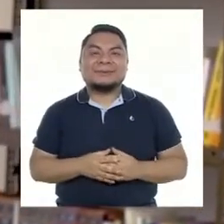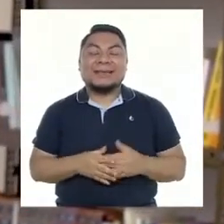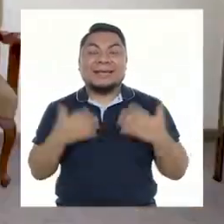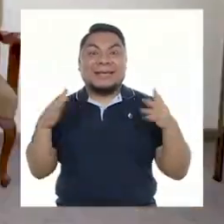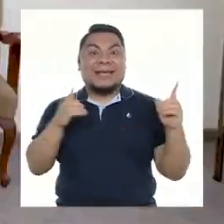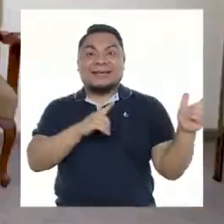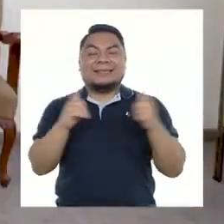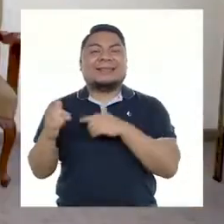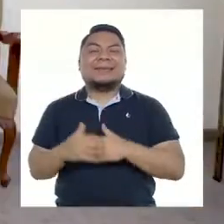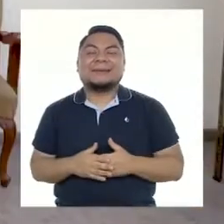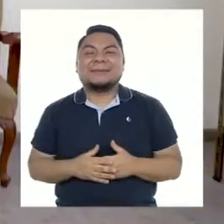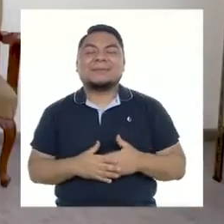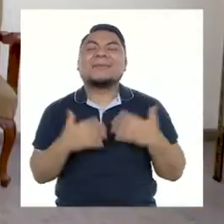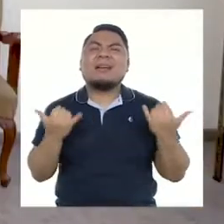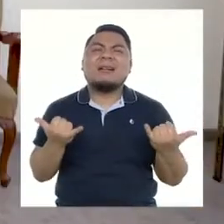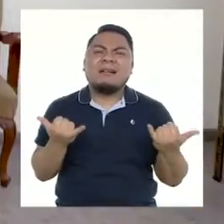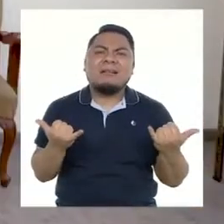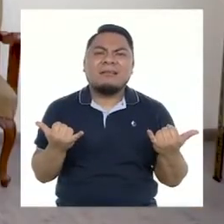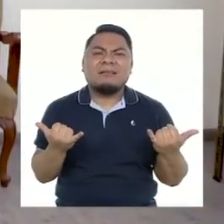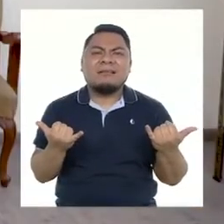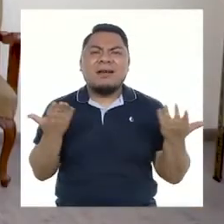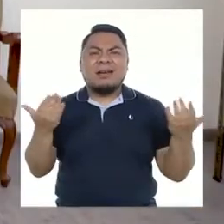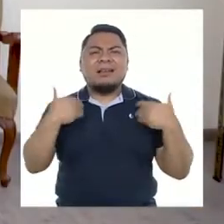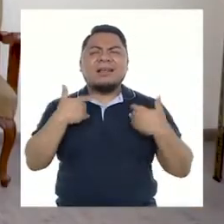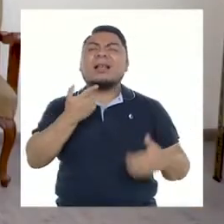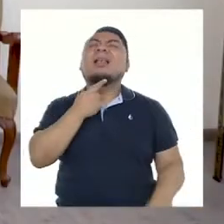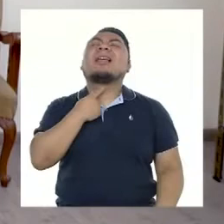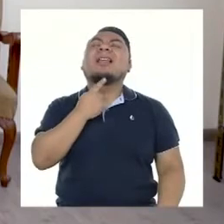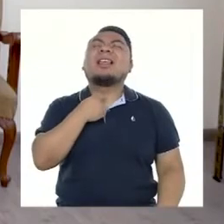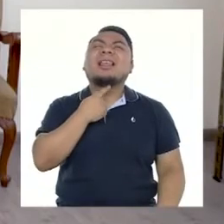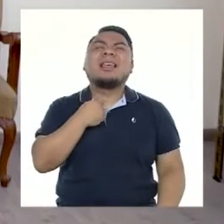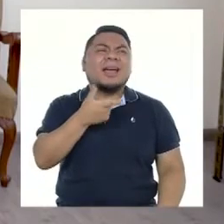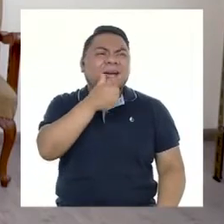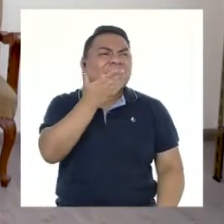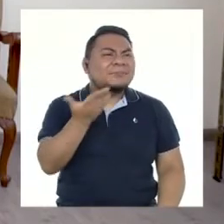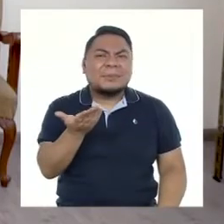Ya está. Pero ahora tengo sed.